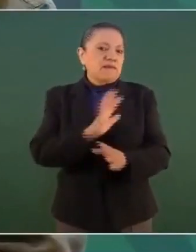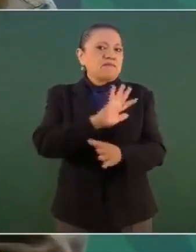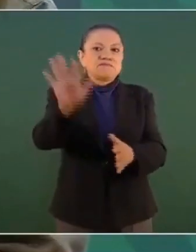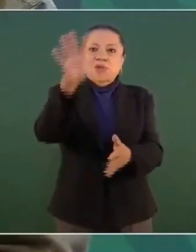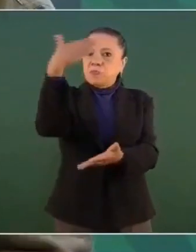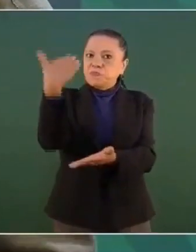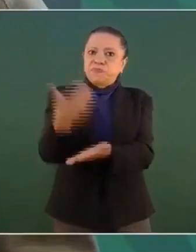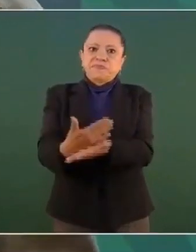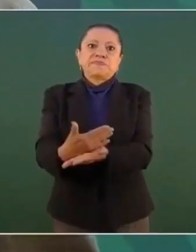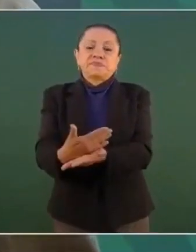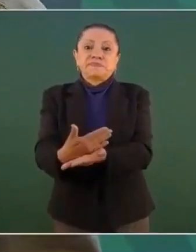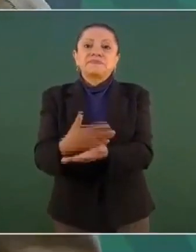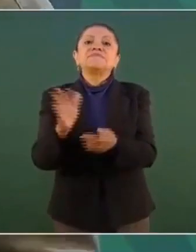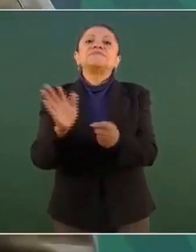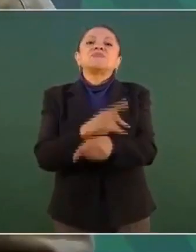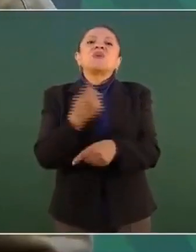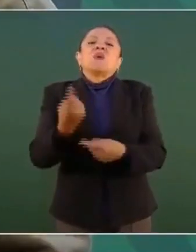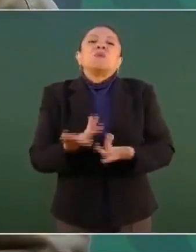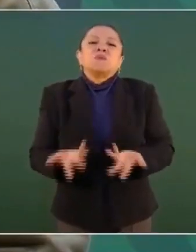porque entre otras cosas